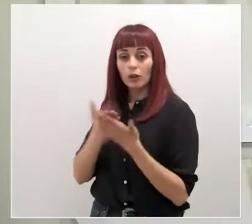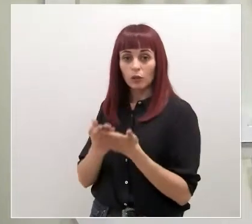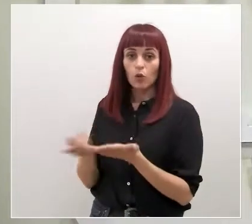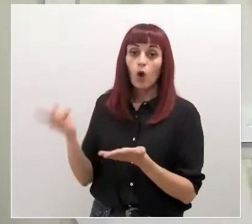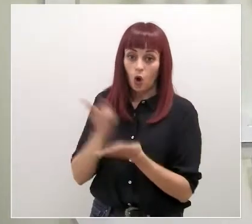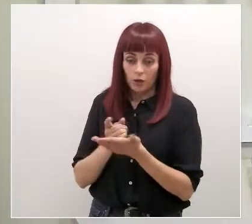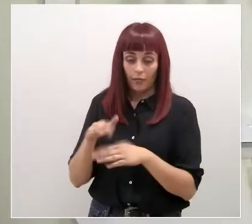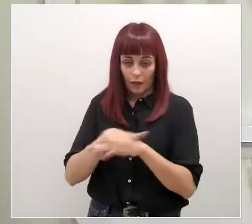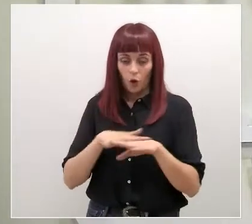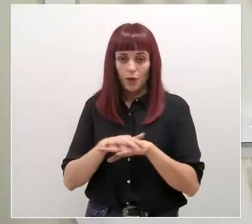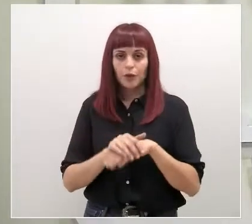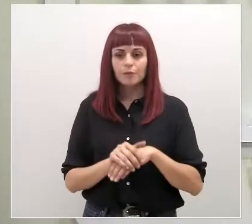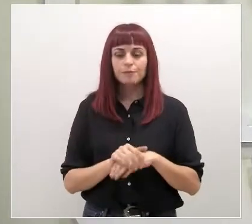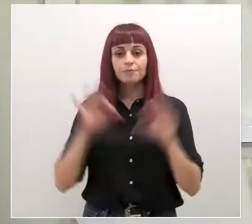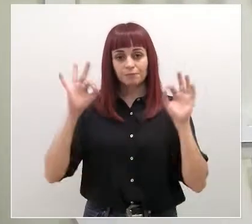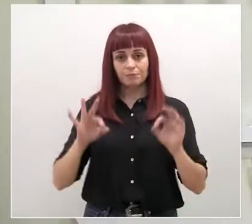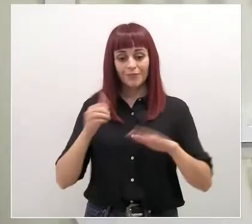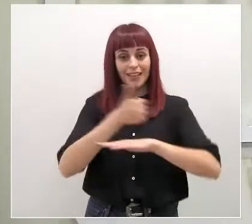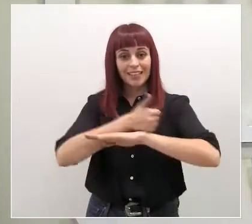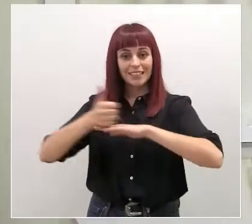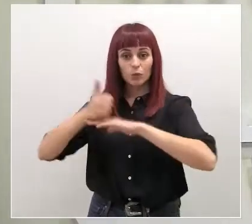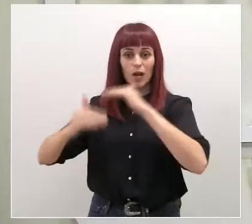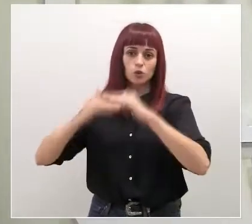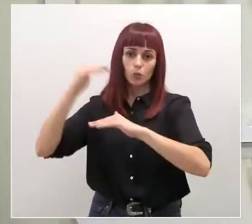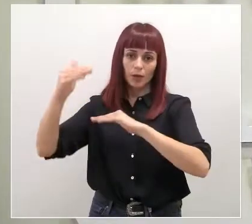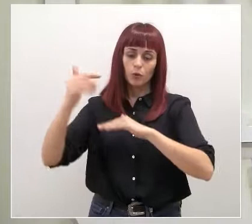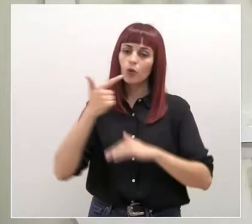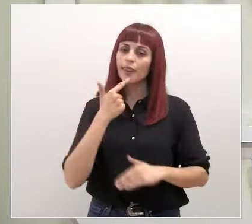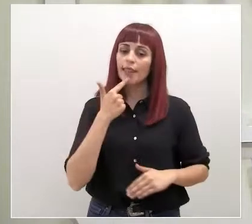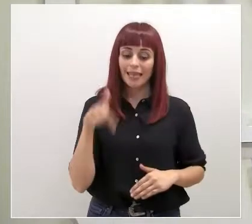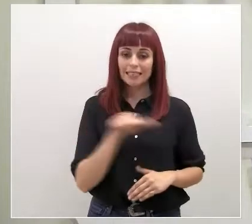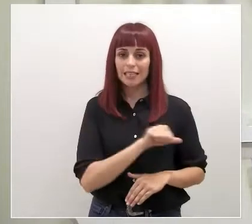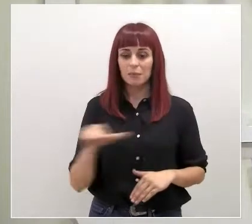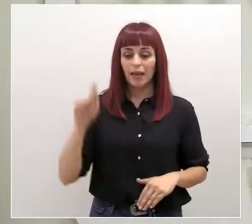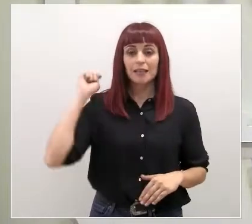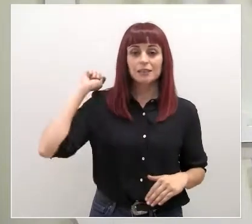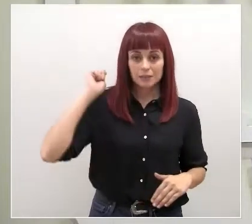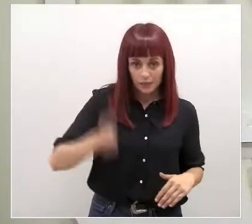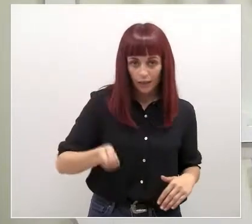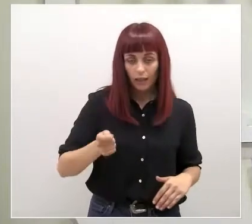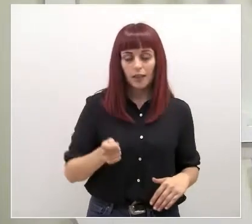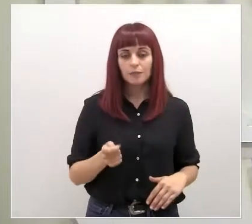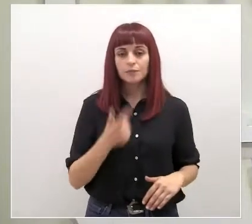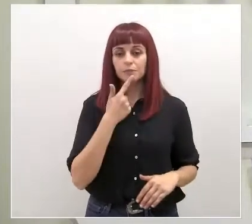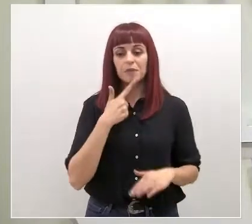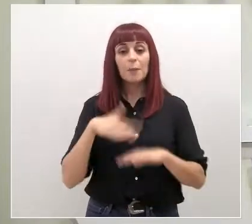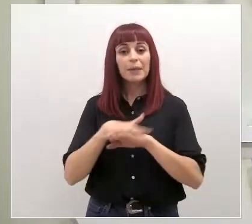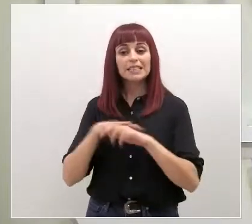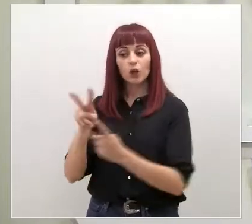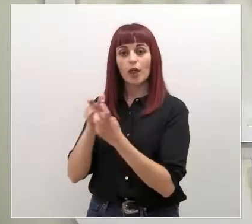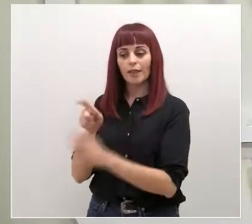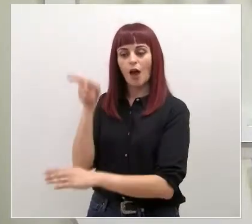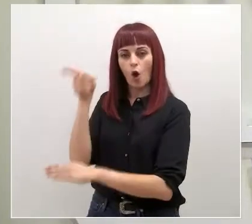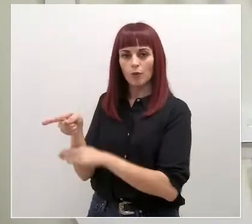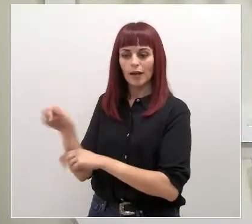Gobierno regional se produce después de que el Tribunal Supremo dictase esta semana una sentencia que obliga al Ministerio de Hacienda